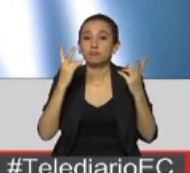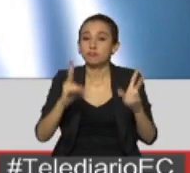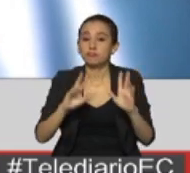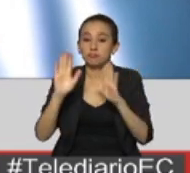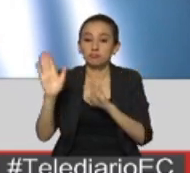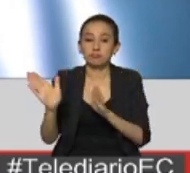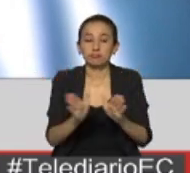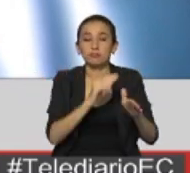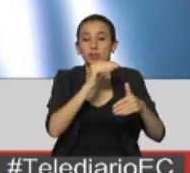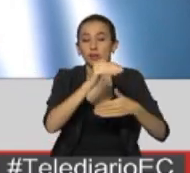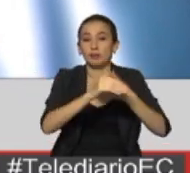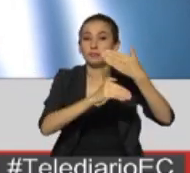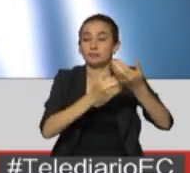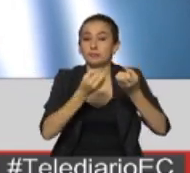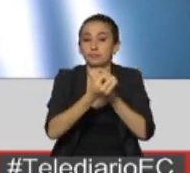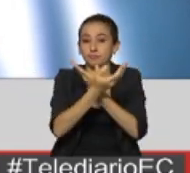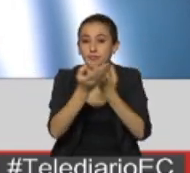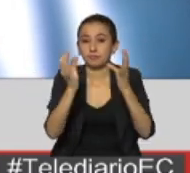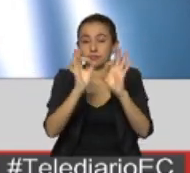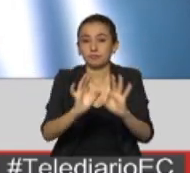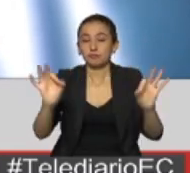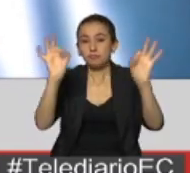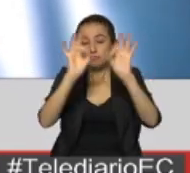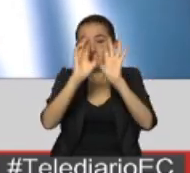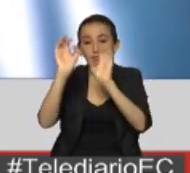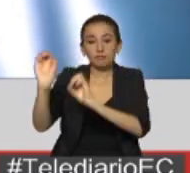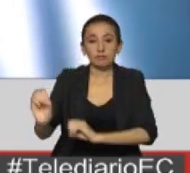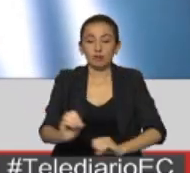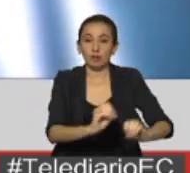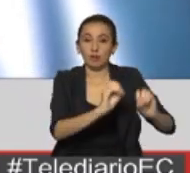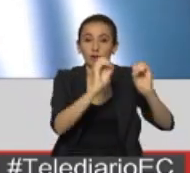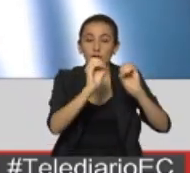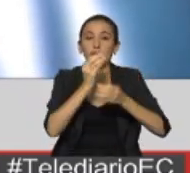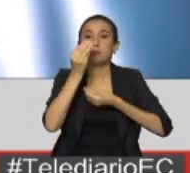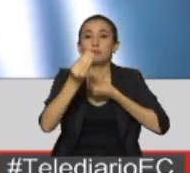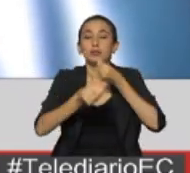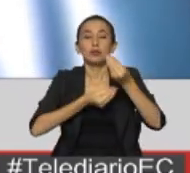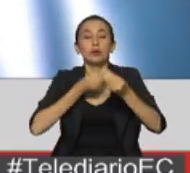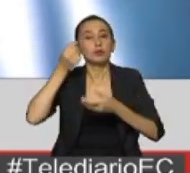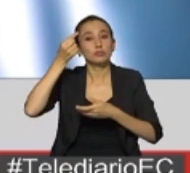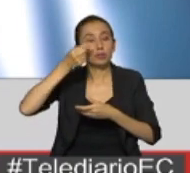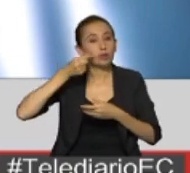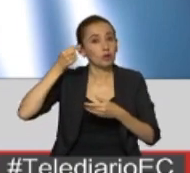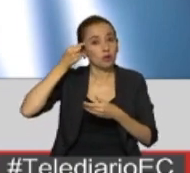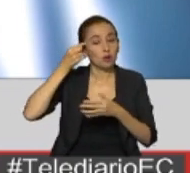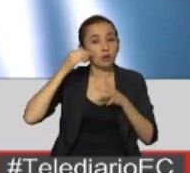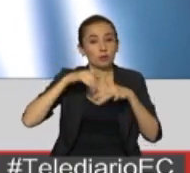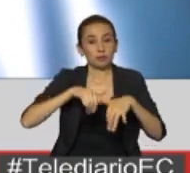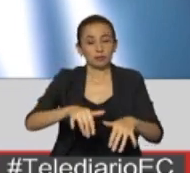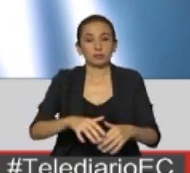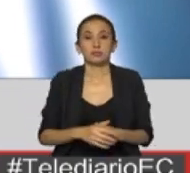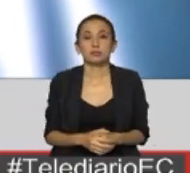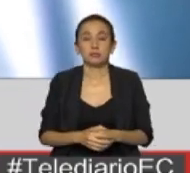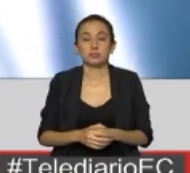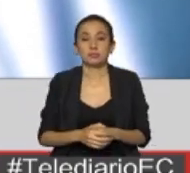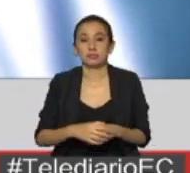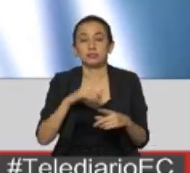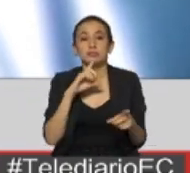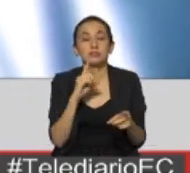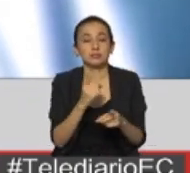3 meses de tal manera que podamos reestructurar de manera bilateral con los gobiernos autónomos descentralizados. Si es